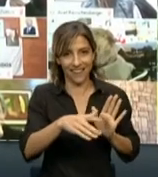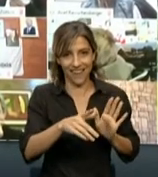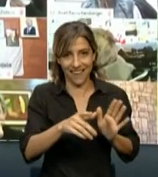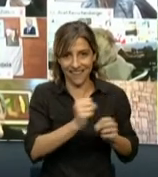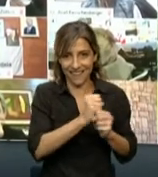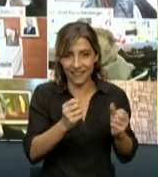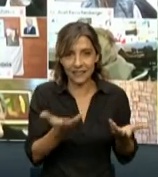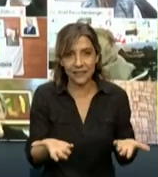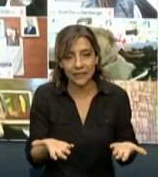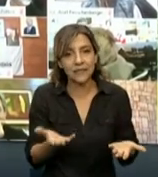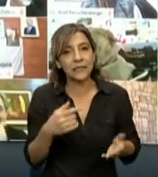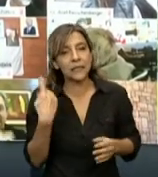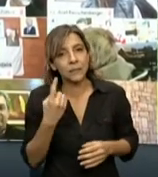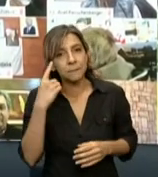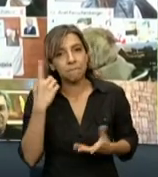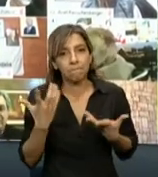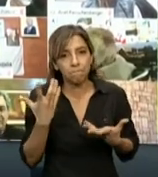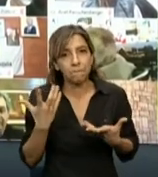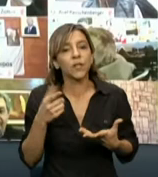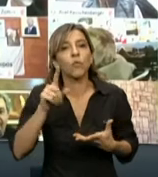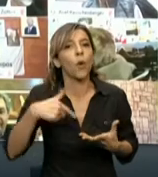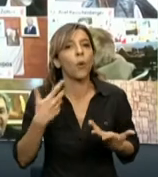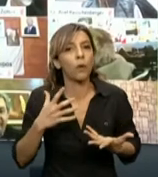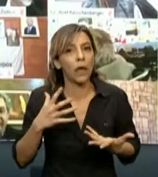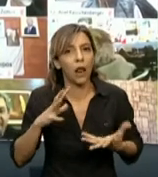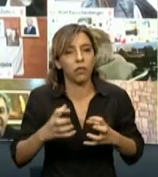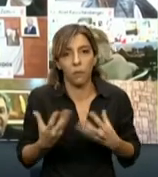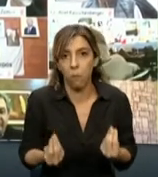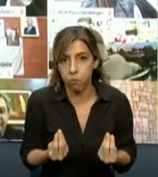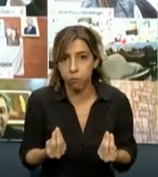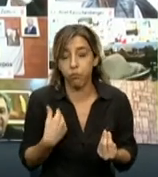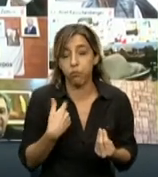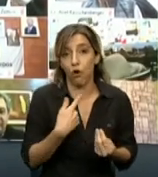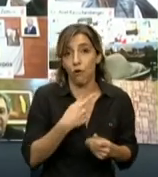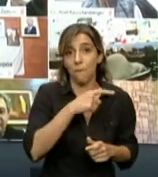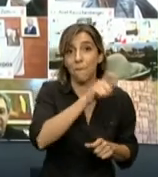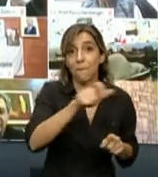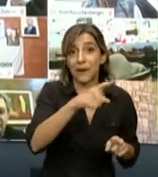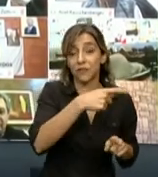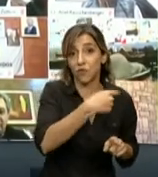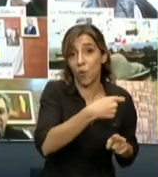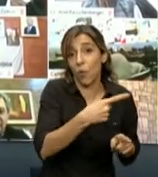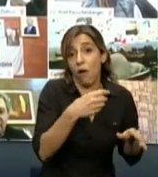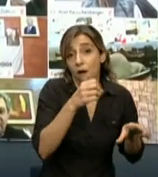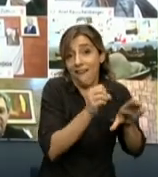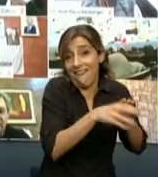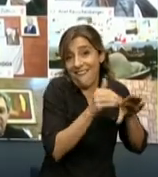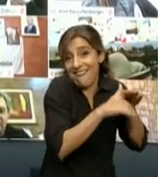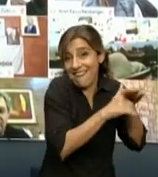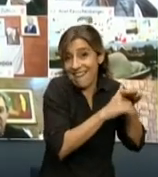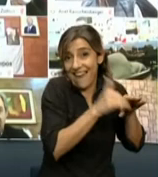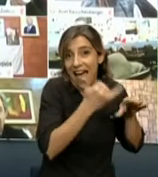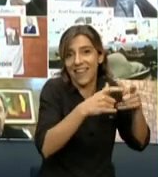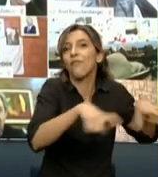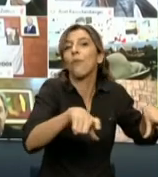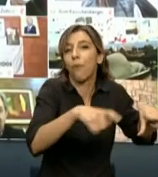una idea de la dimensión en que esto está afectado, presidente, por cada dólar que tienen los jubilados ahorrados en